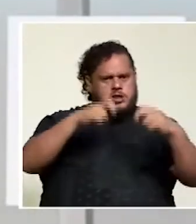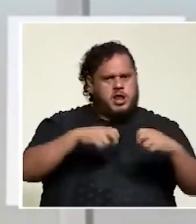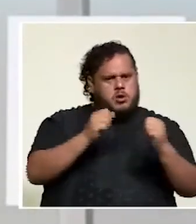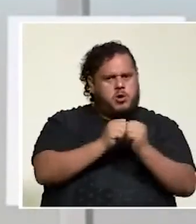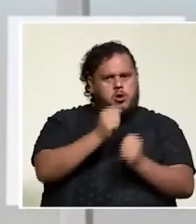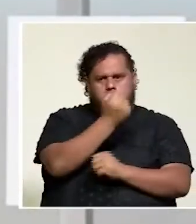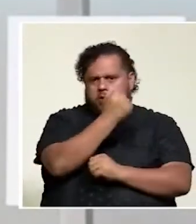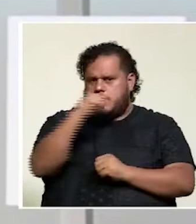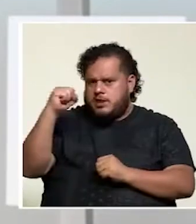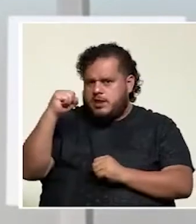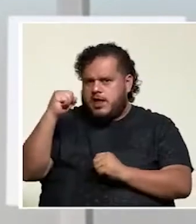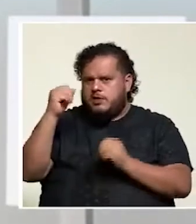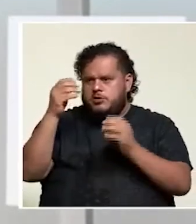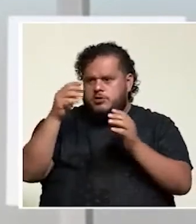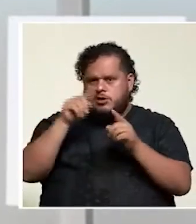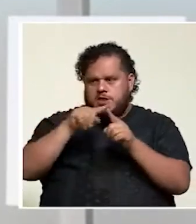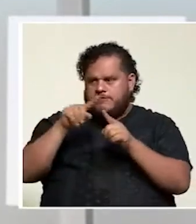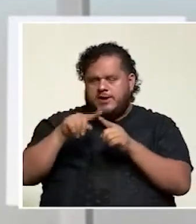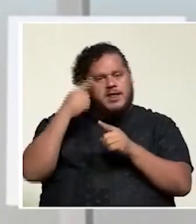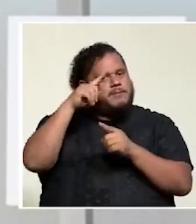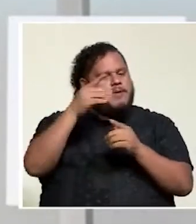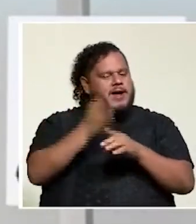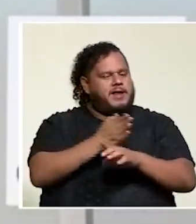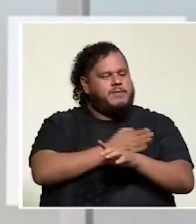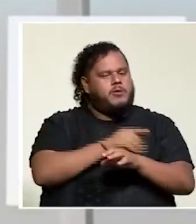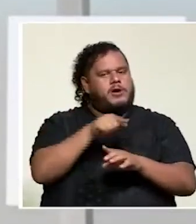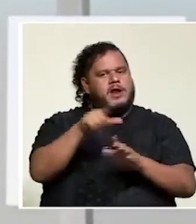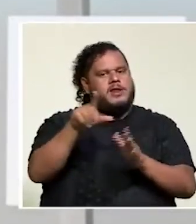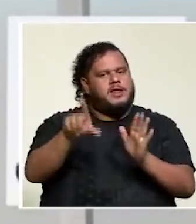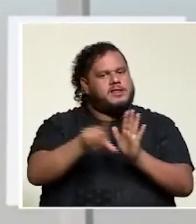sindicatos para mejorar esta ley, para